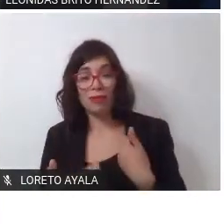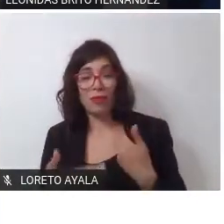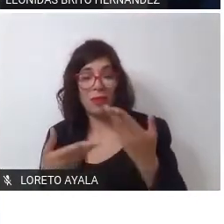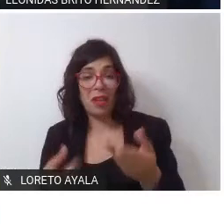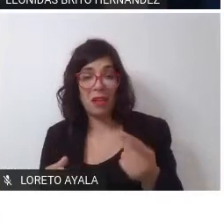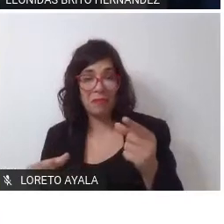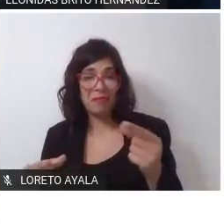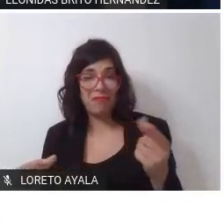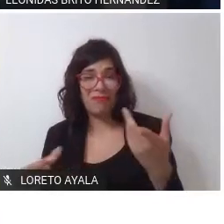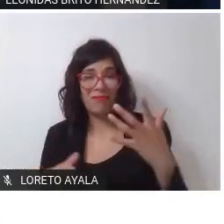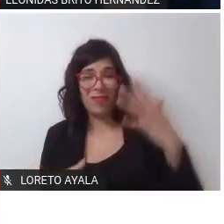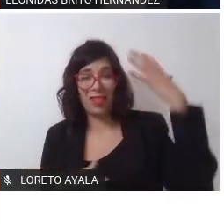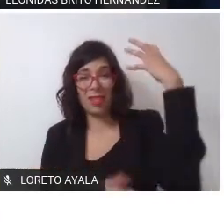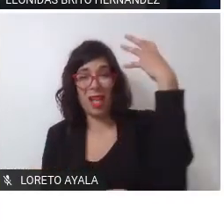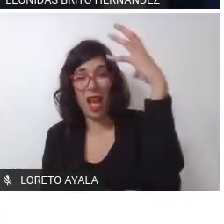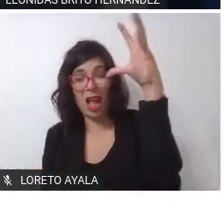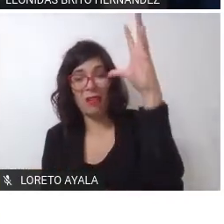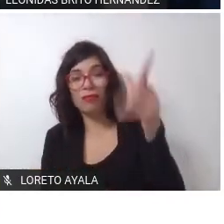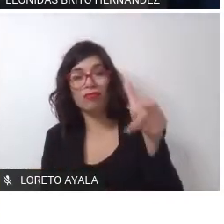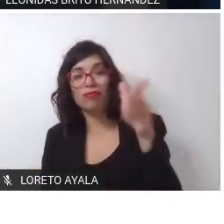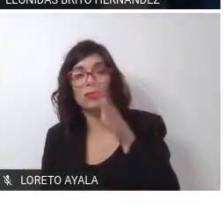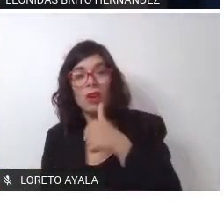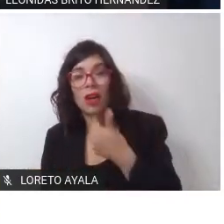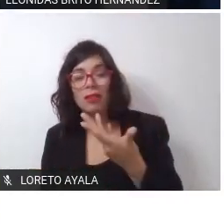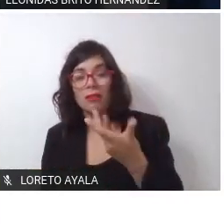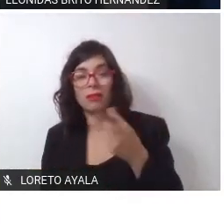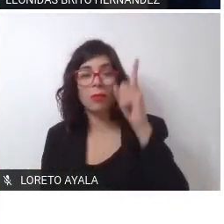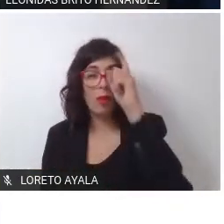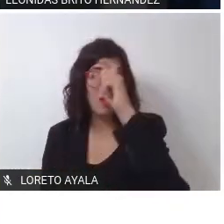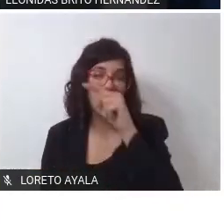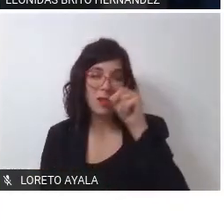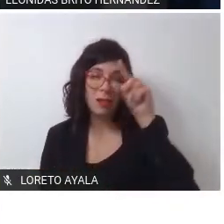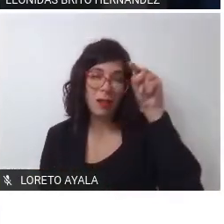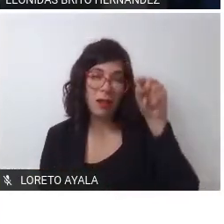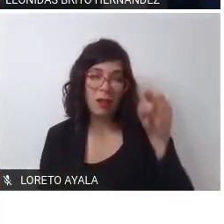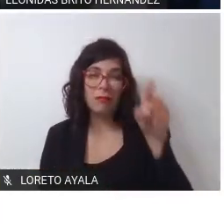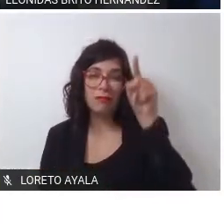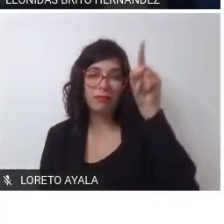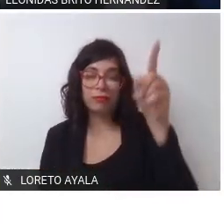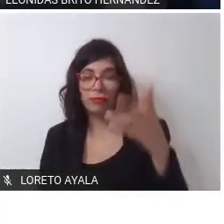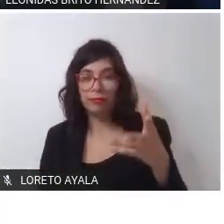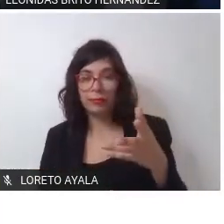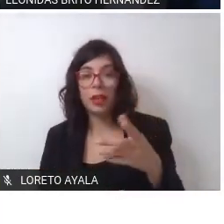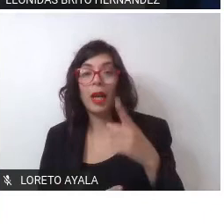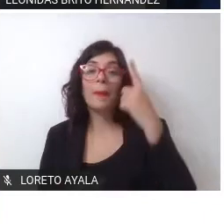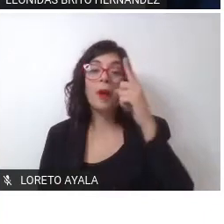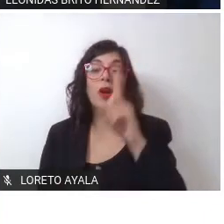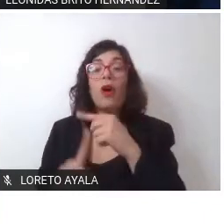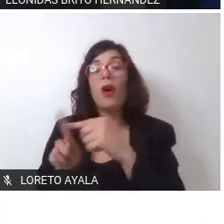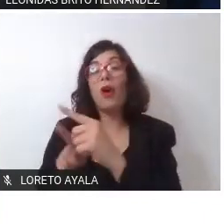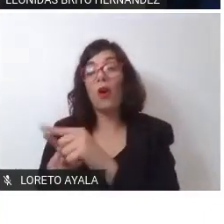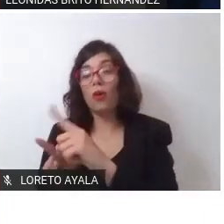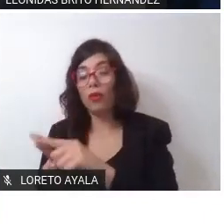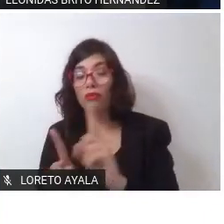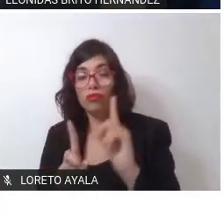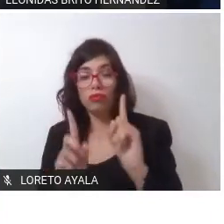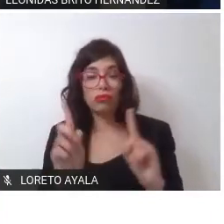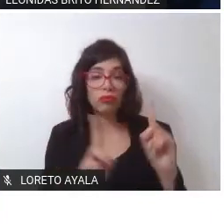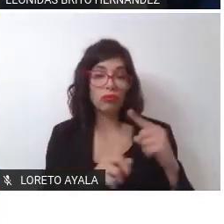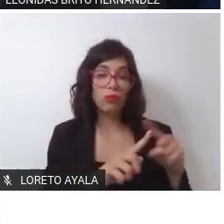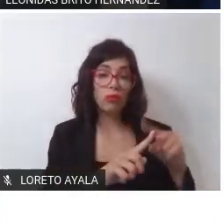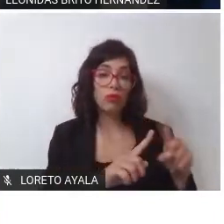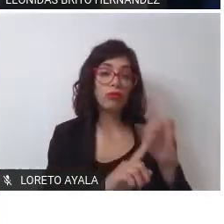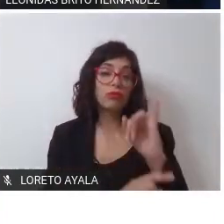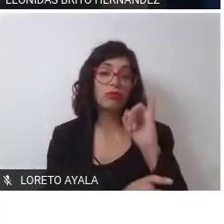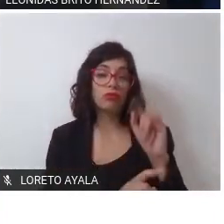un satélite, no va a tener, porque es muy difícil llegar con conectividad a ellos. Pero donde hay conectividad y esas familias